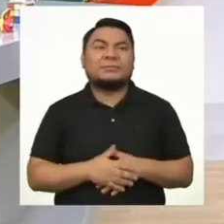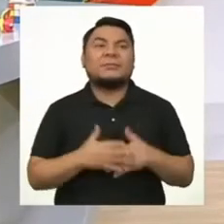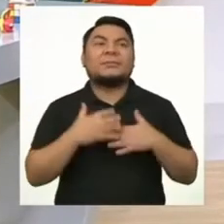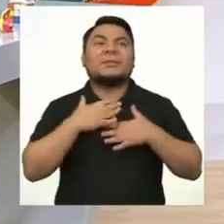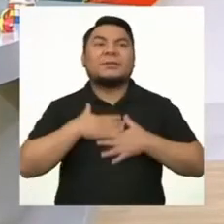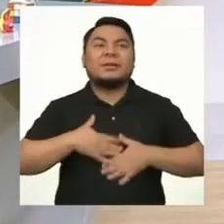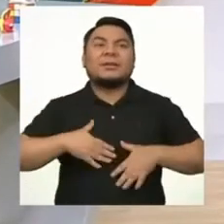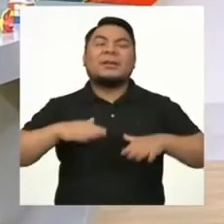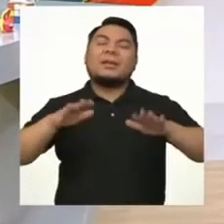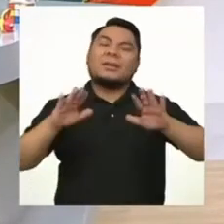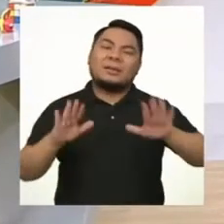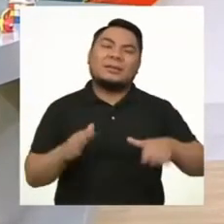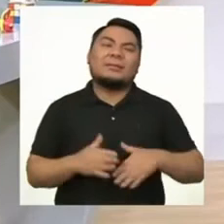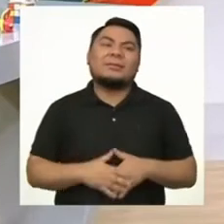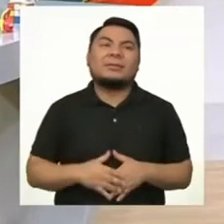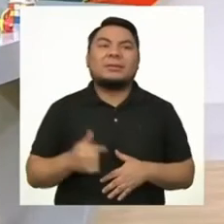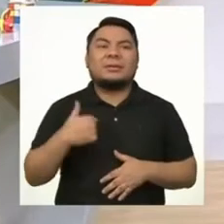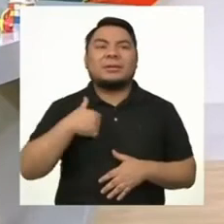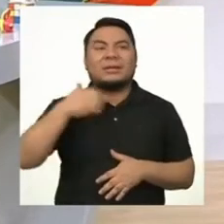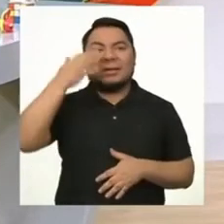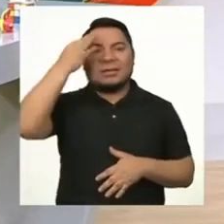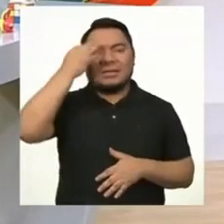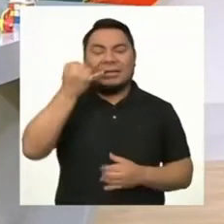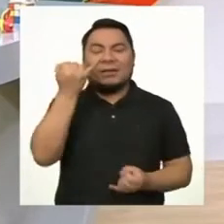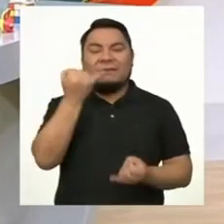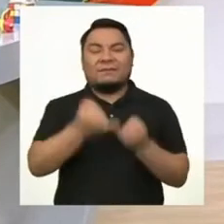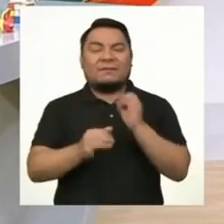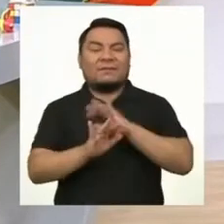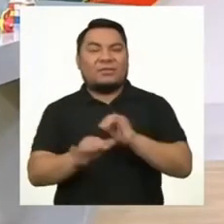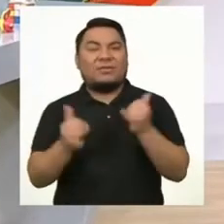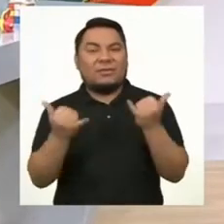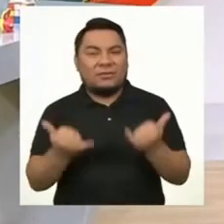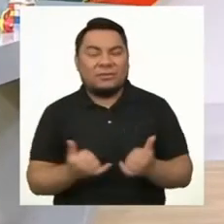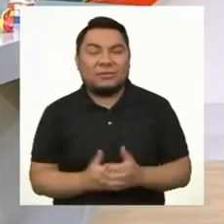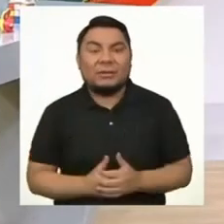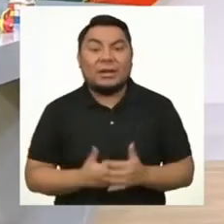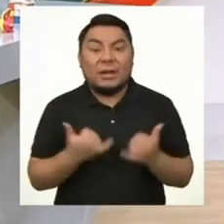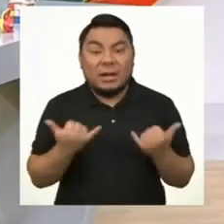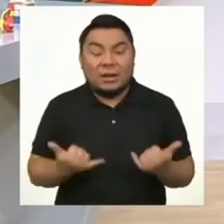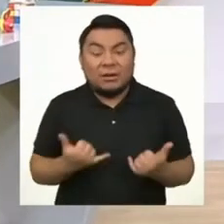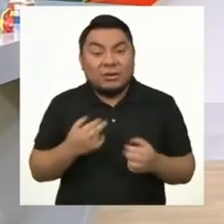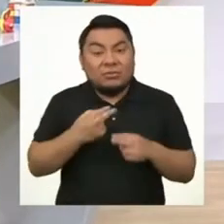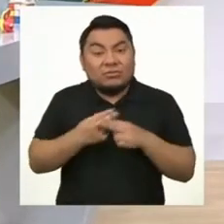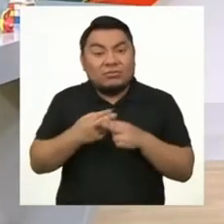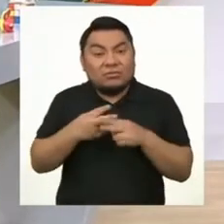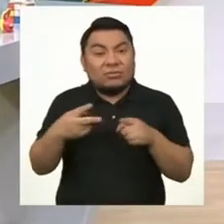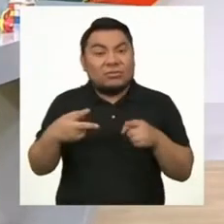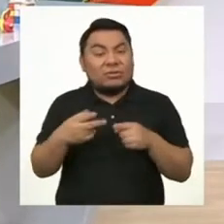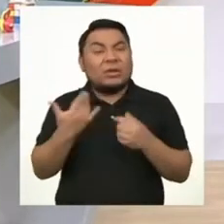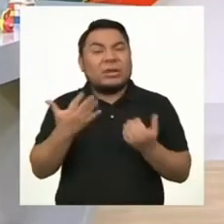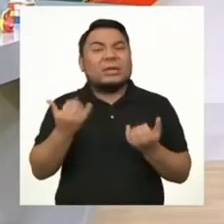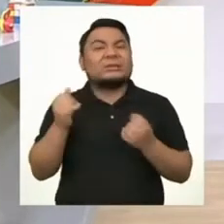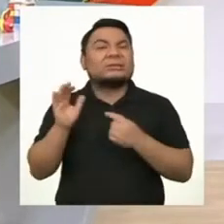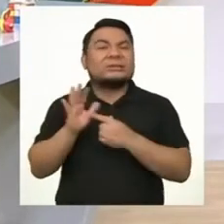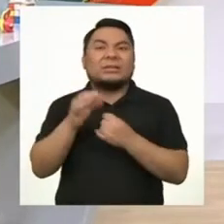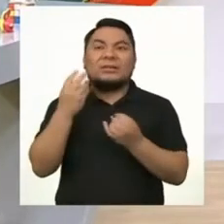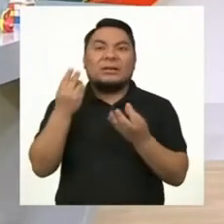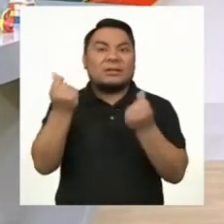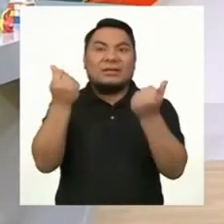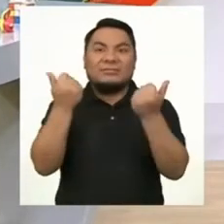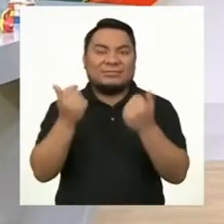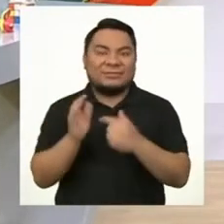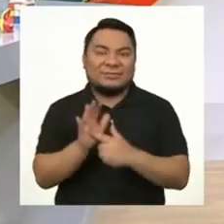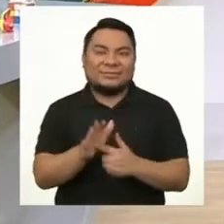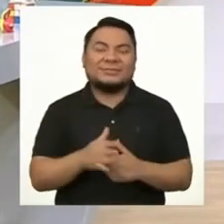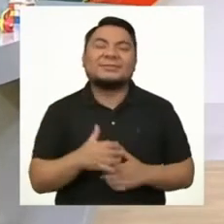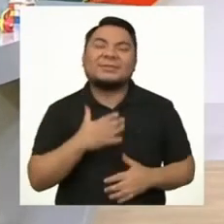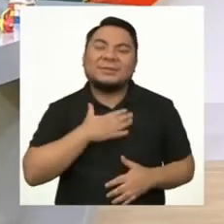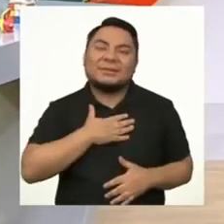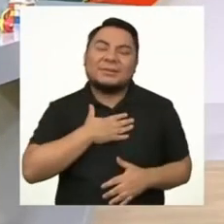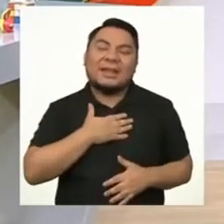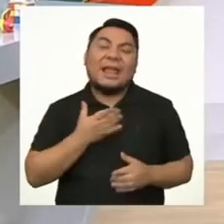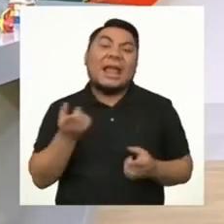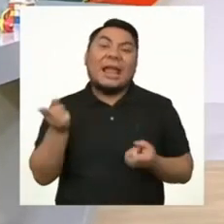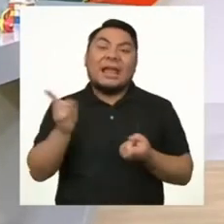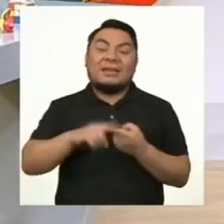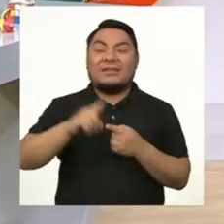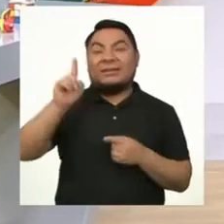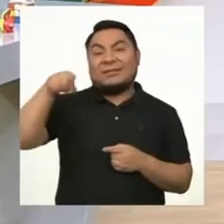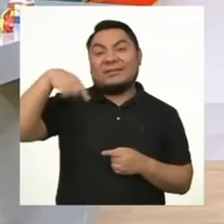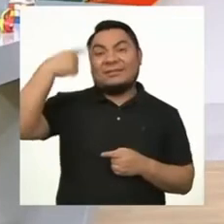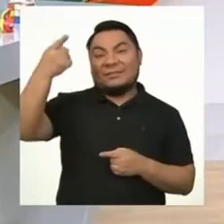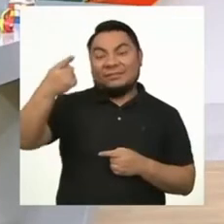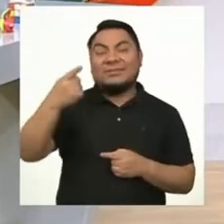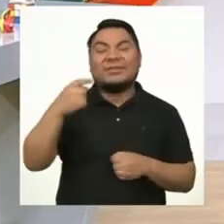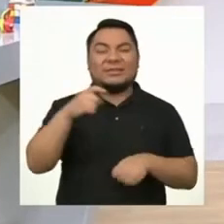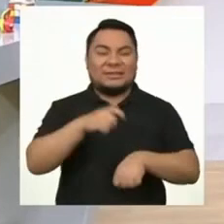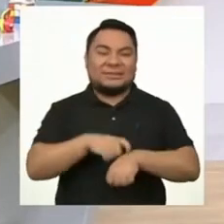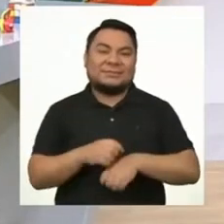Bueno, creo que hemos terminado por hoy. Este segmento siempre se va volando. Conmigo será hasta una